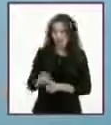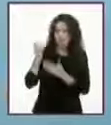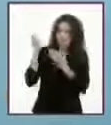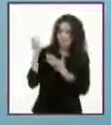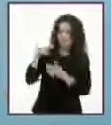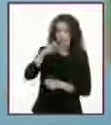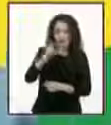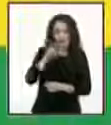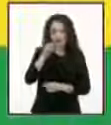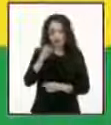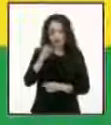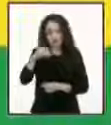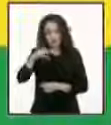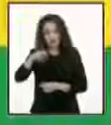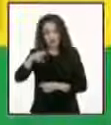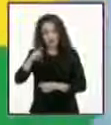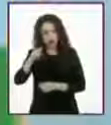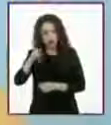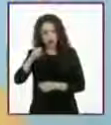ideas.